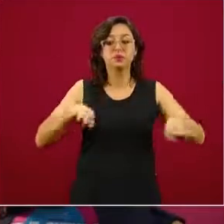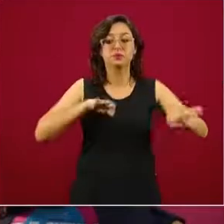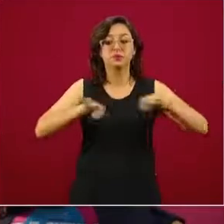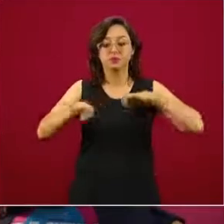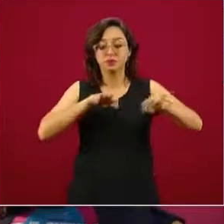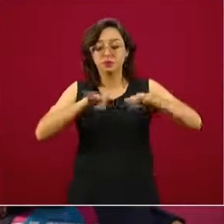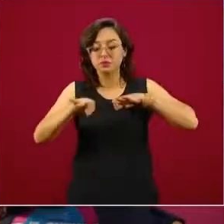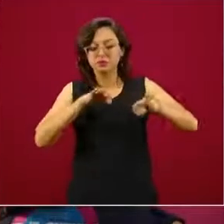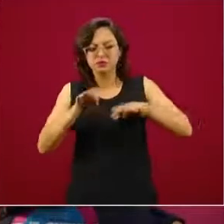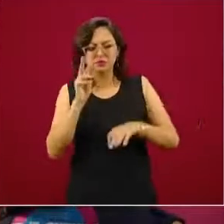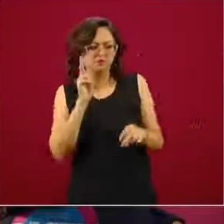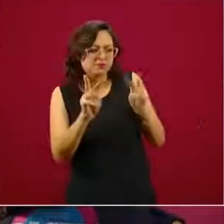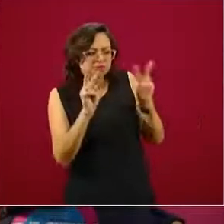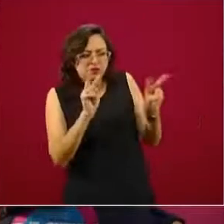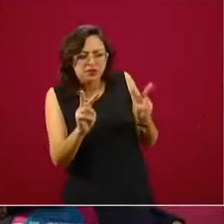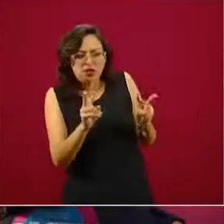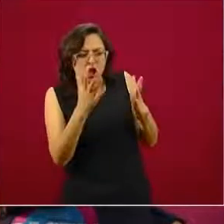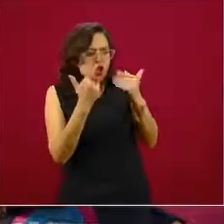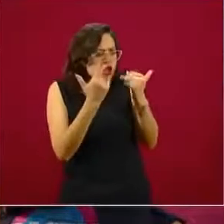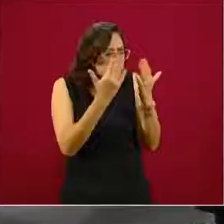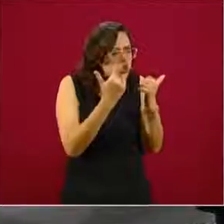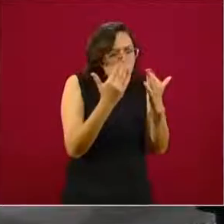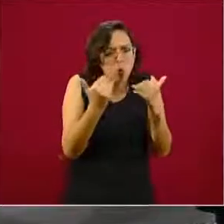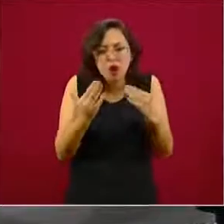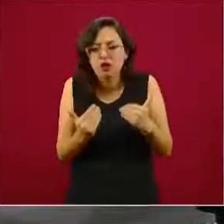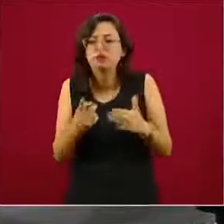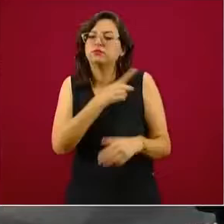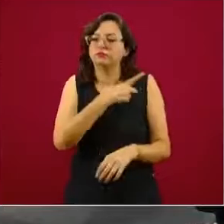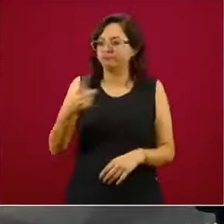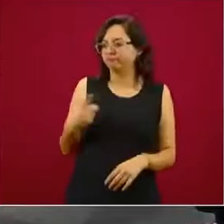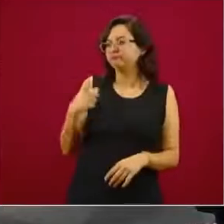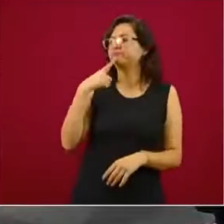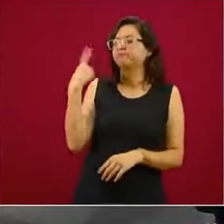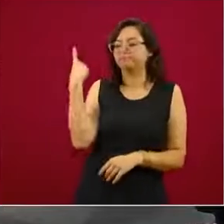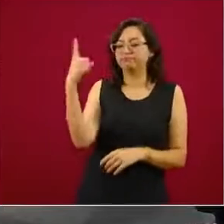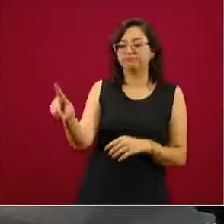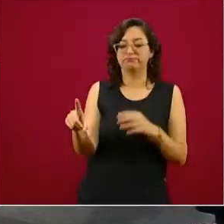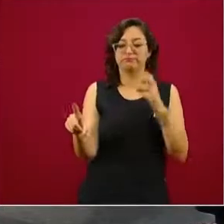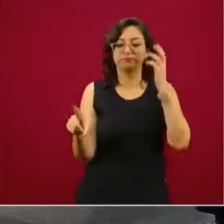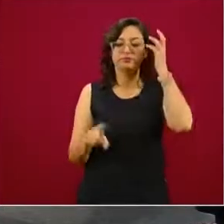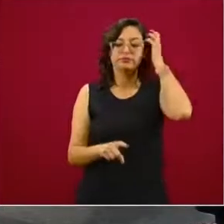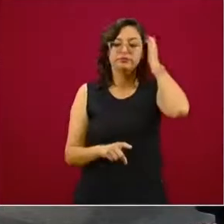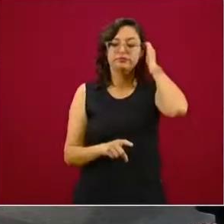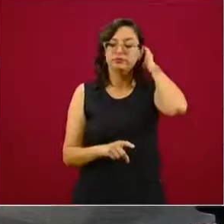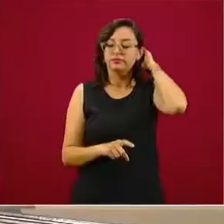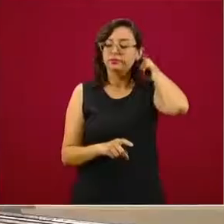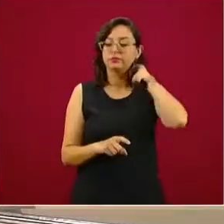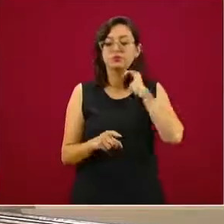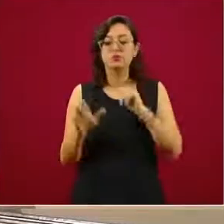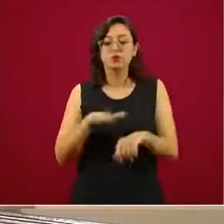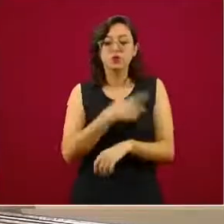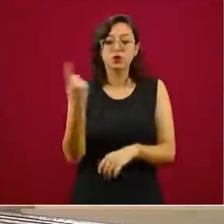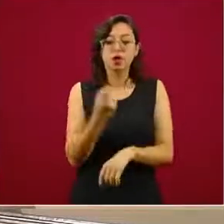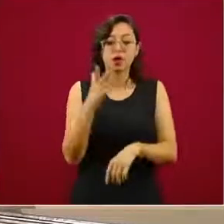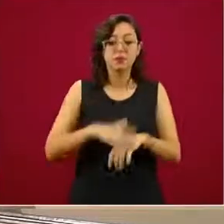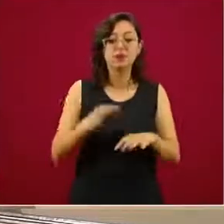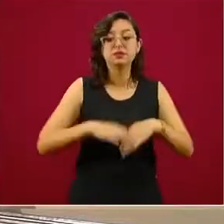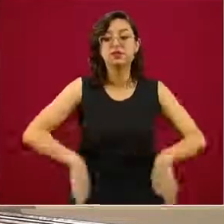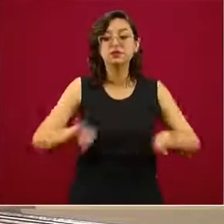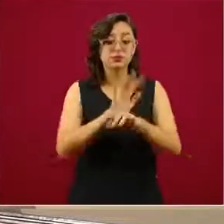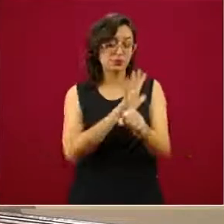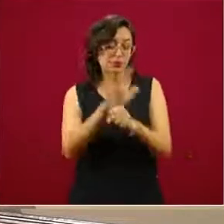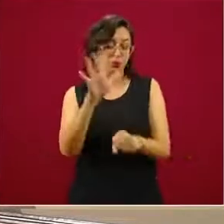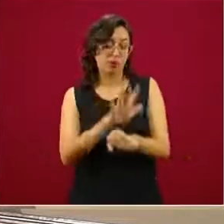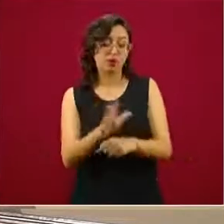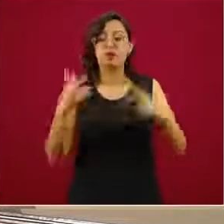de que esto no lo vean, que esto no lo identifiquen, lo notifiquen, porque lo más importante es la seguridad y la salud